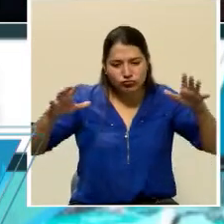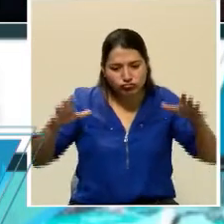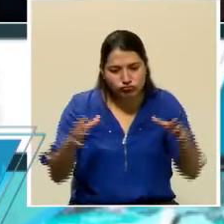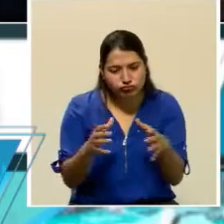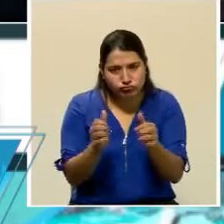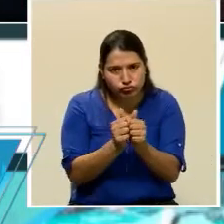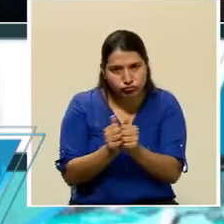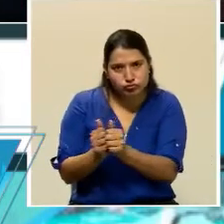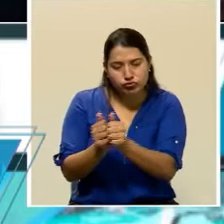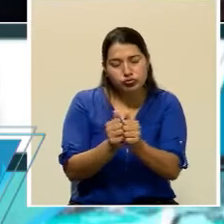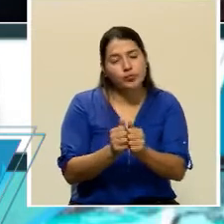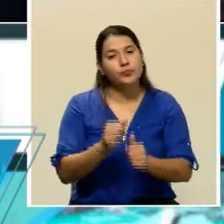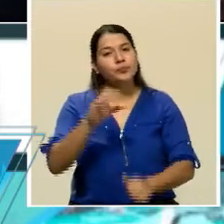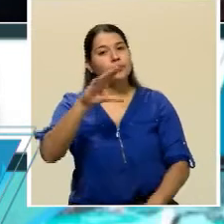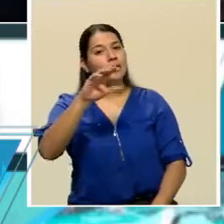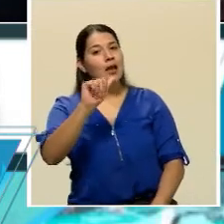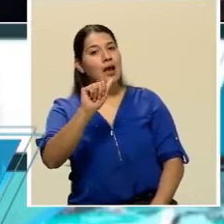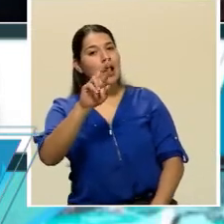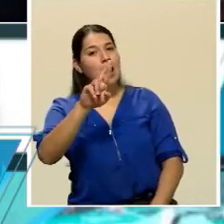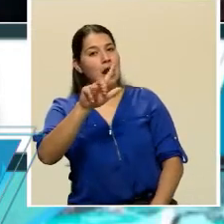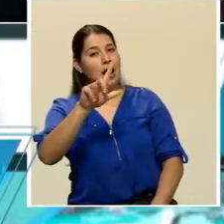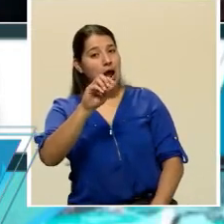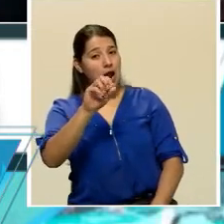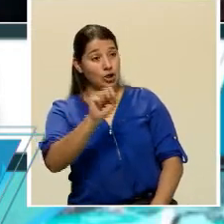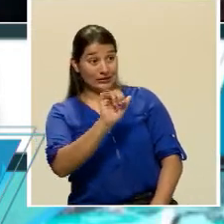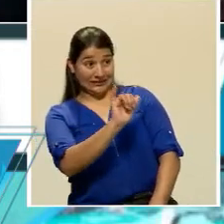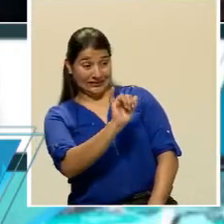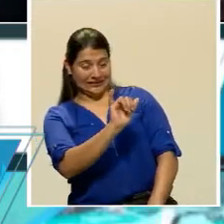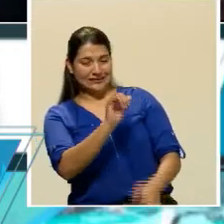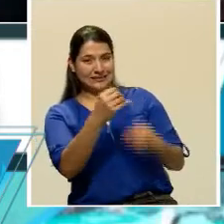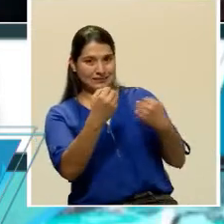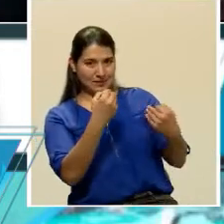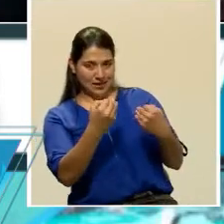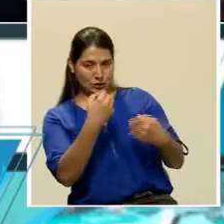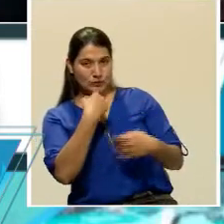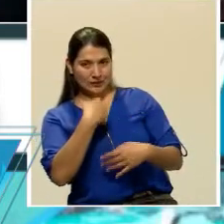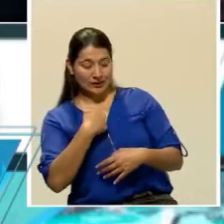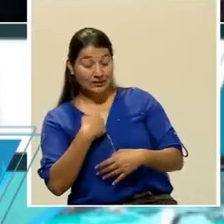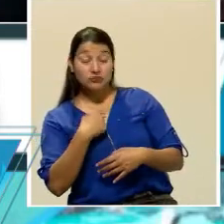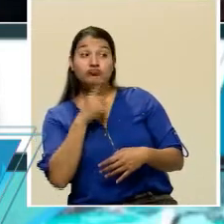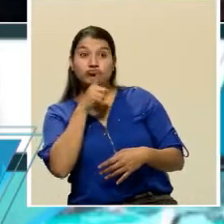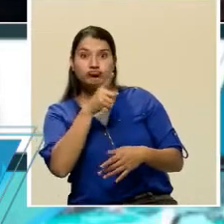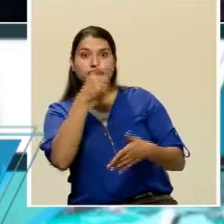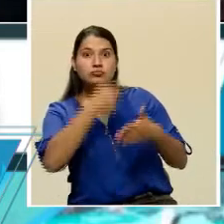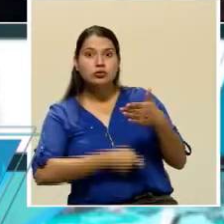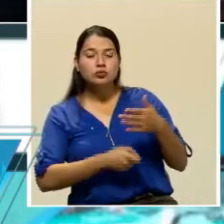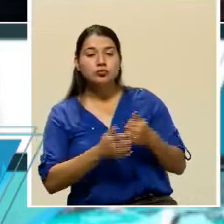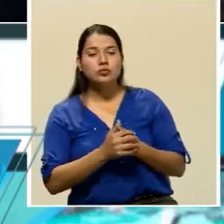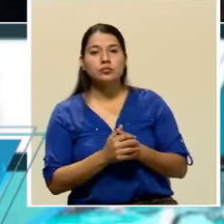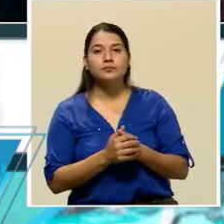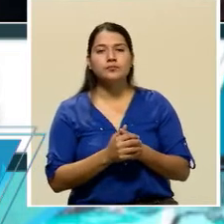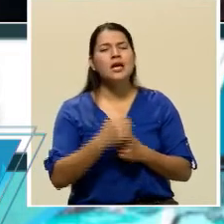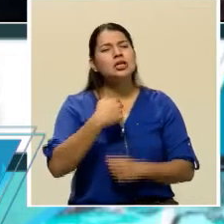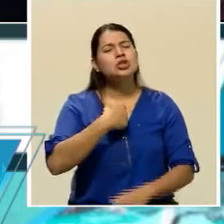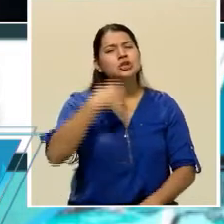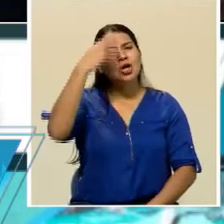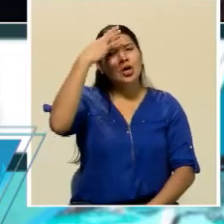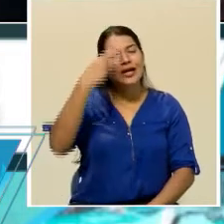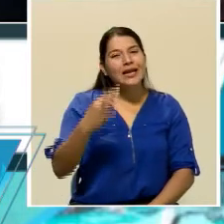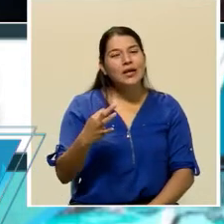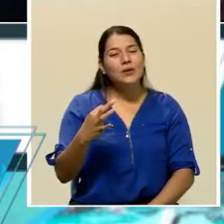Carlos, precisamente este diagnóstico que usted que está haciendo, que es tan duro, creo